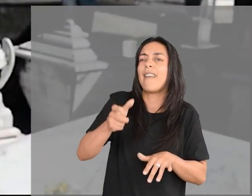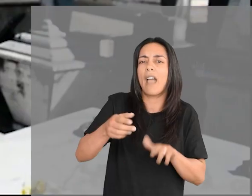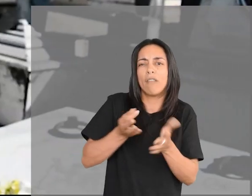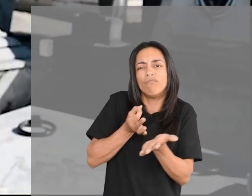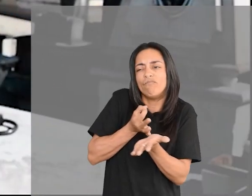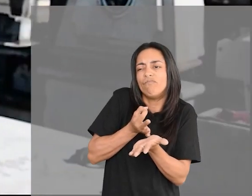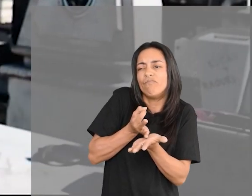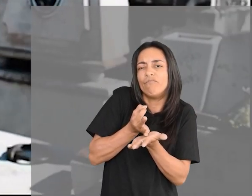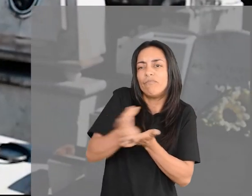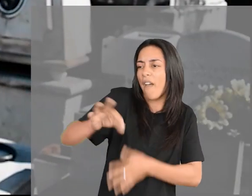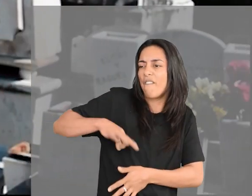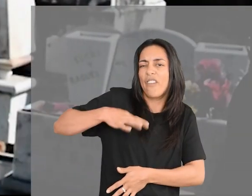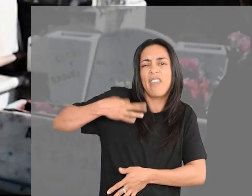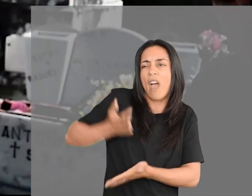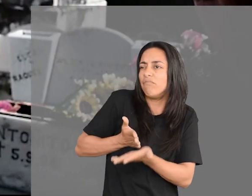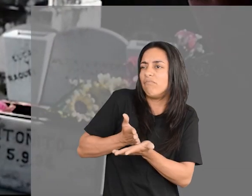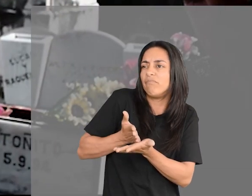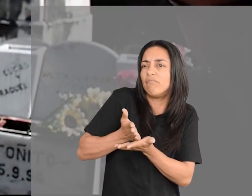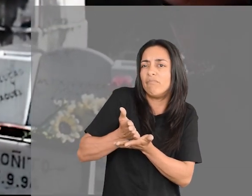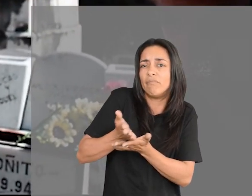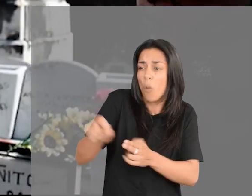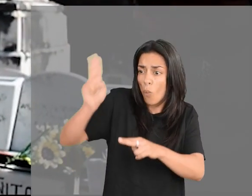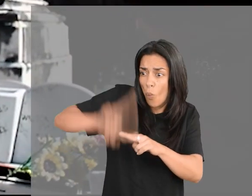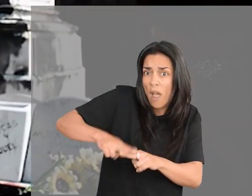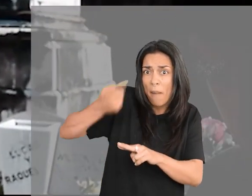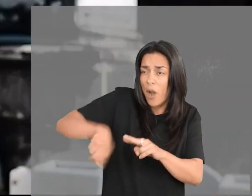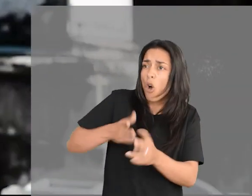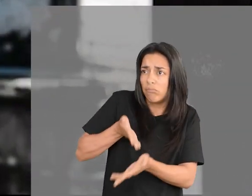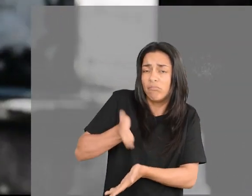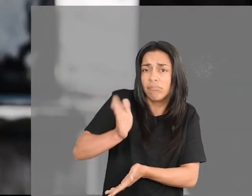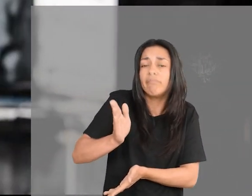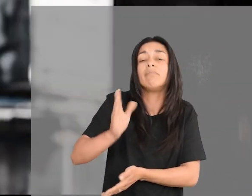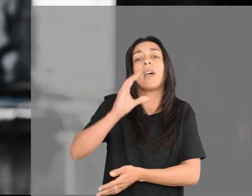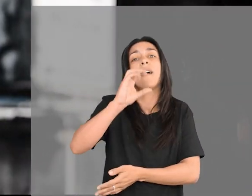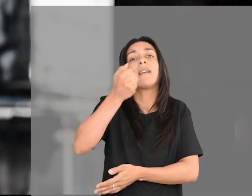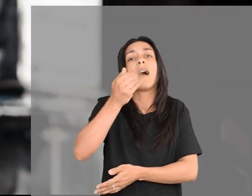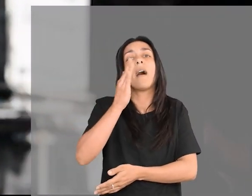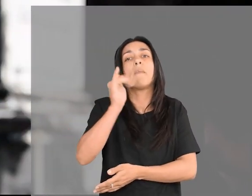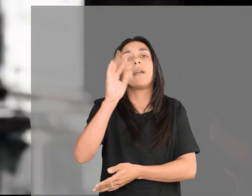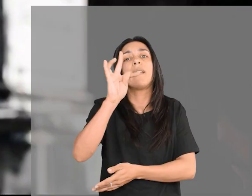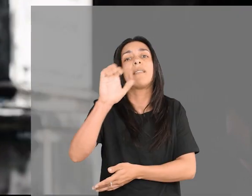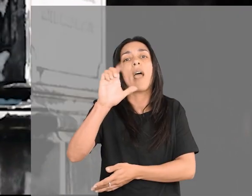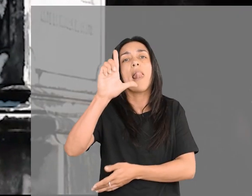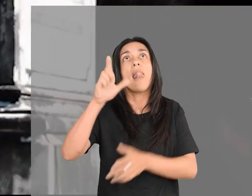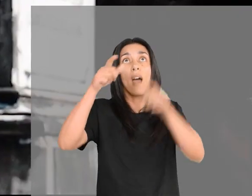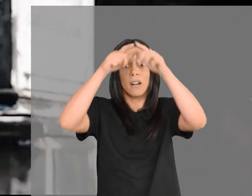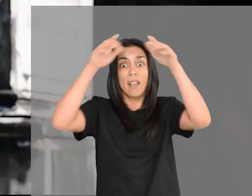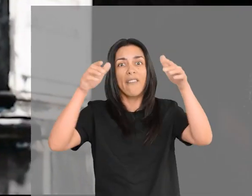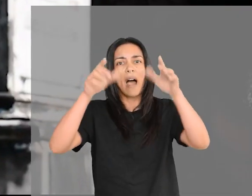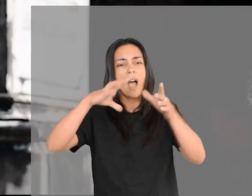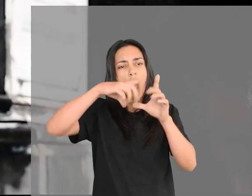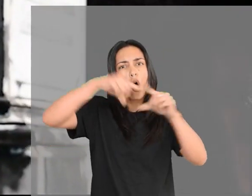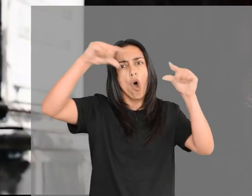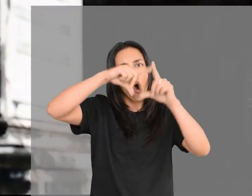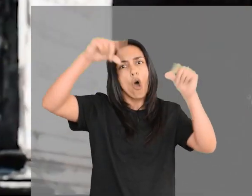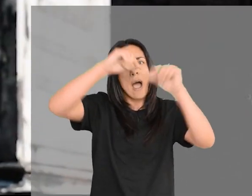se sigue, y después en el capitel hay hojas de palma cerradas que hacen referencia